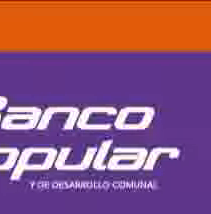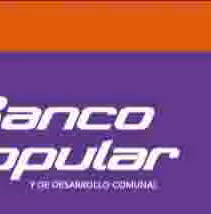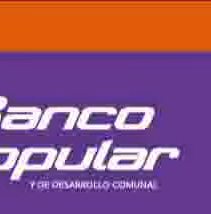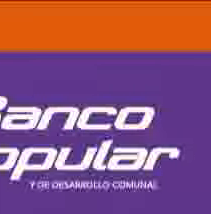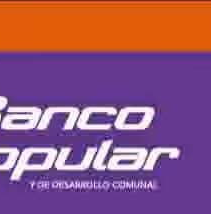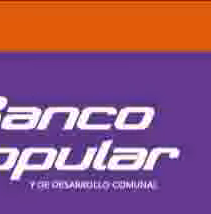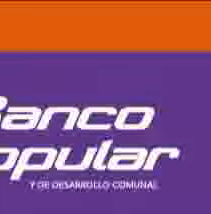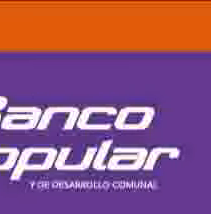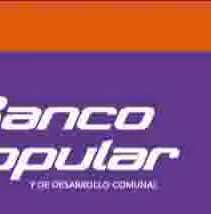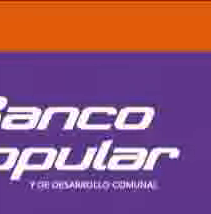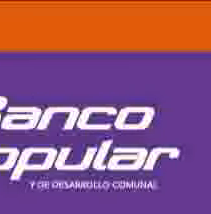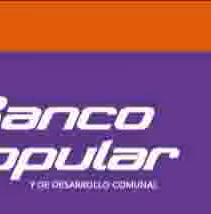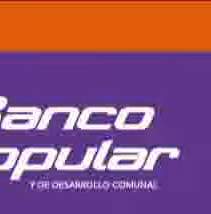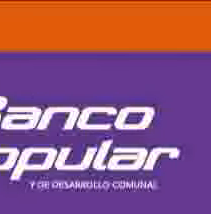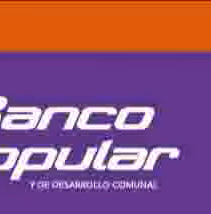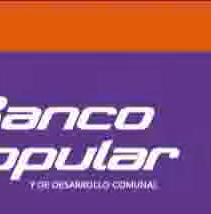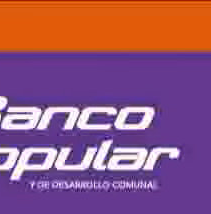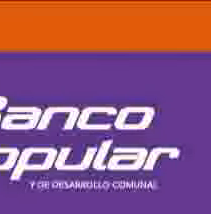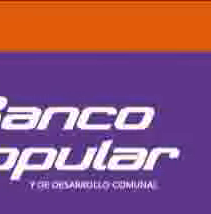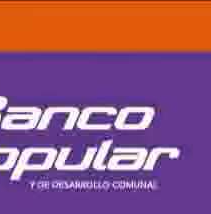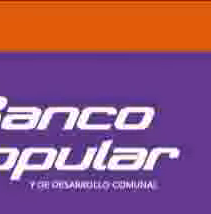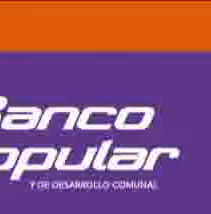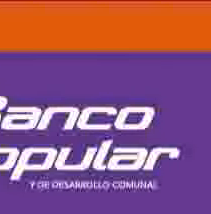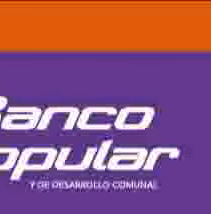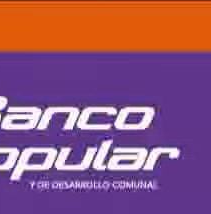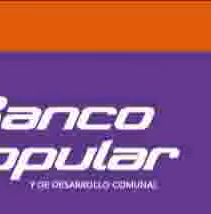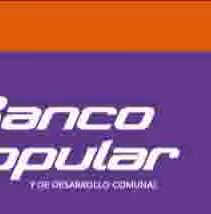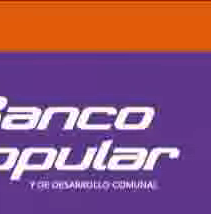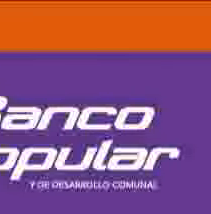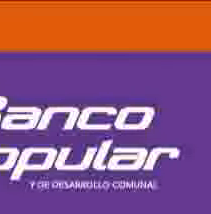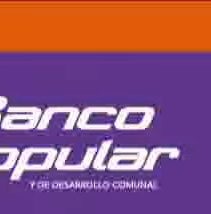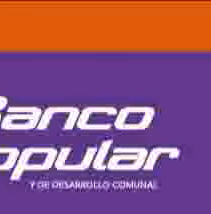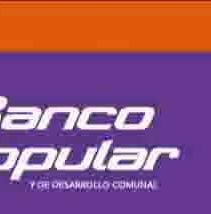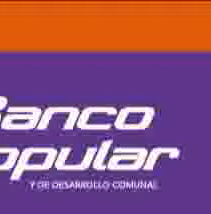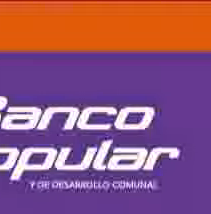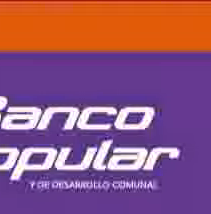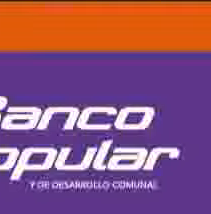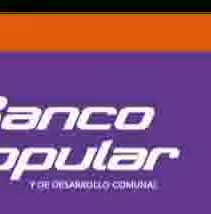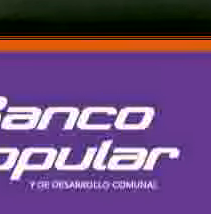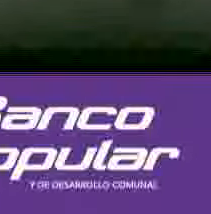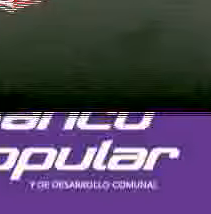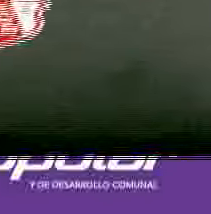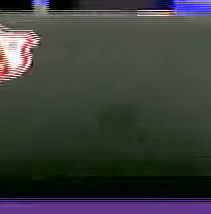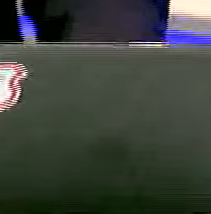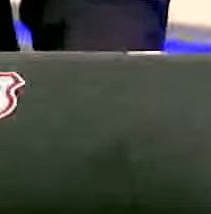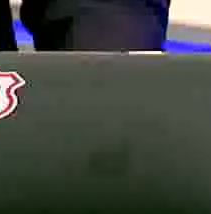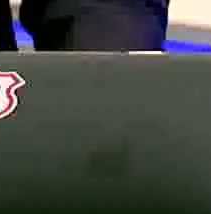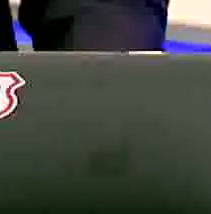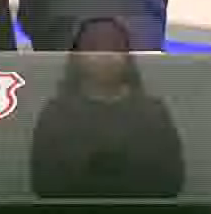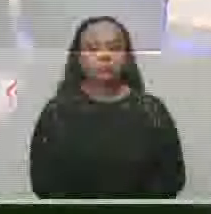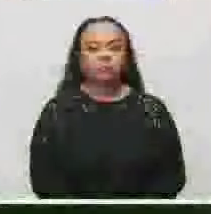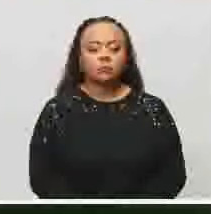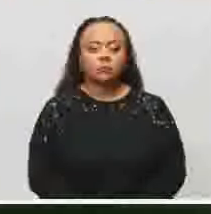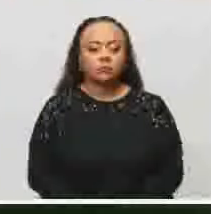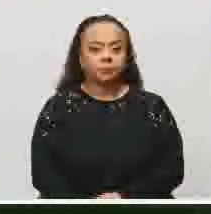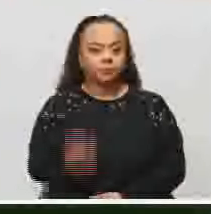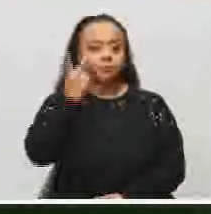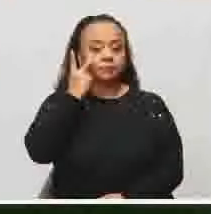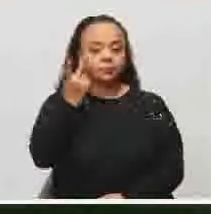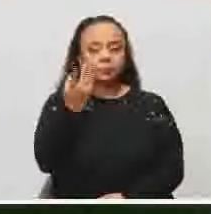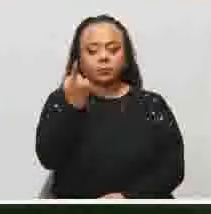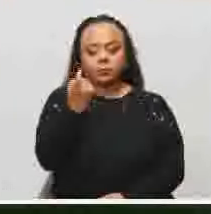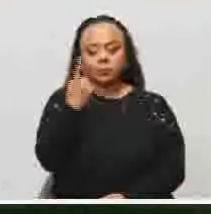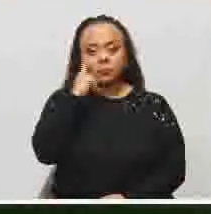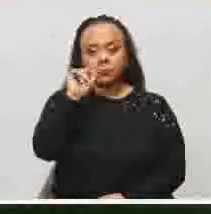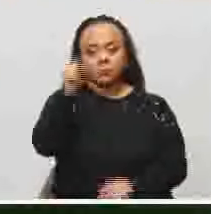Banco Popular más información en www.bancopopular.fi.cr eh vemos eh lo que le queda a